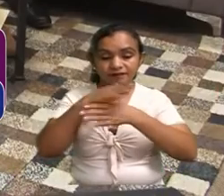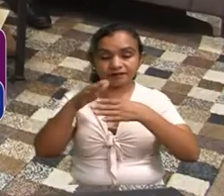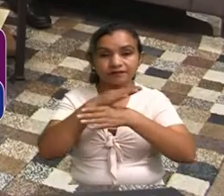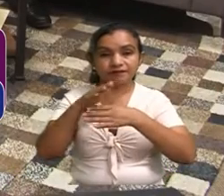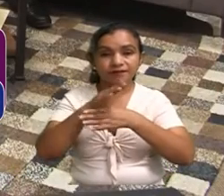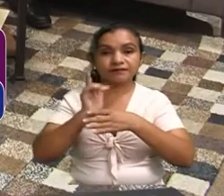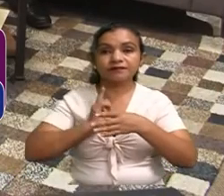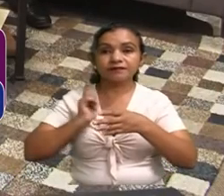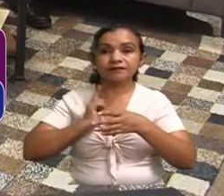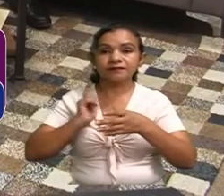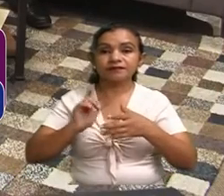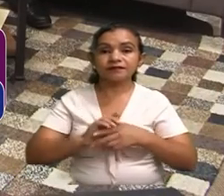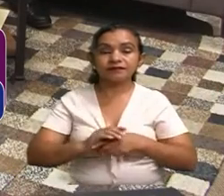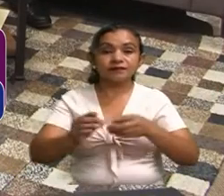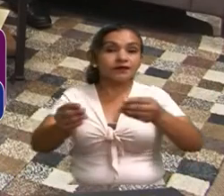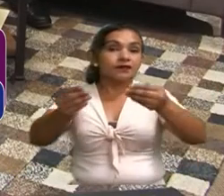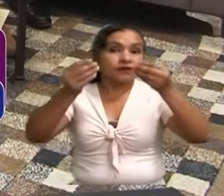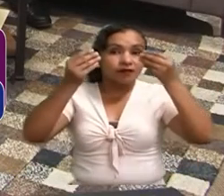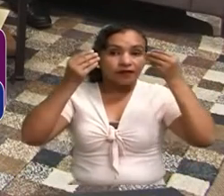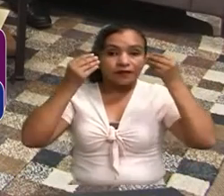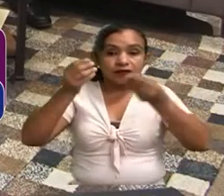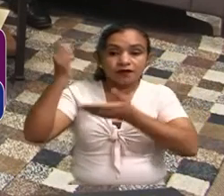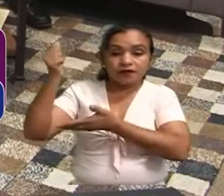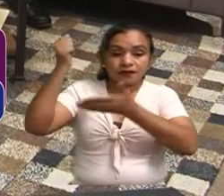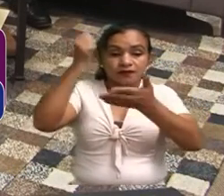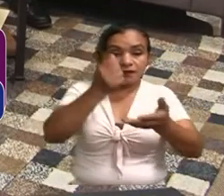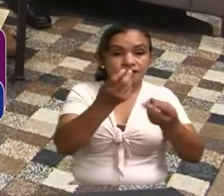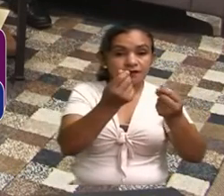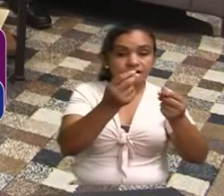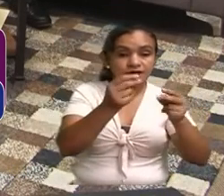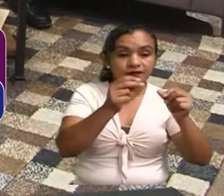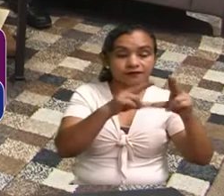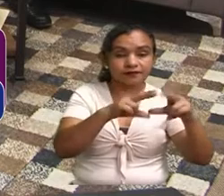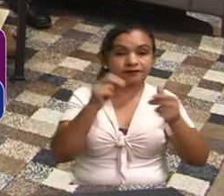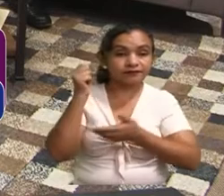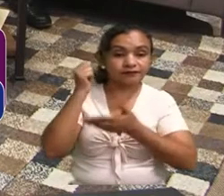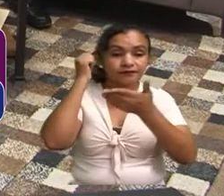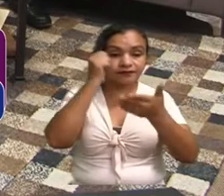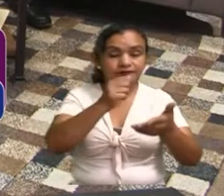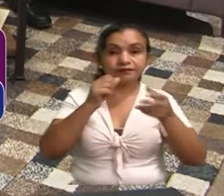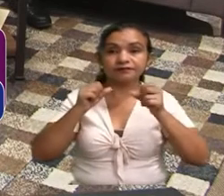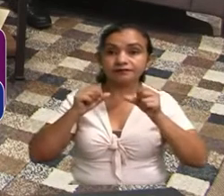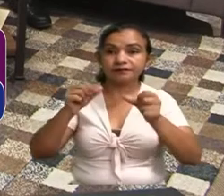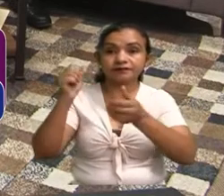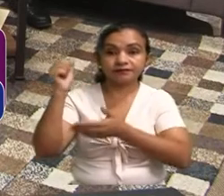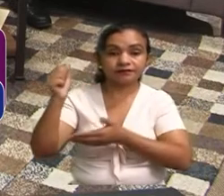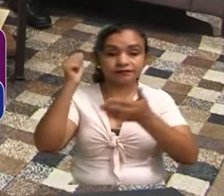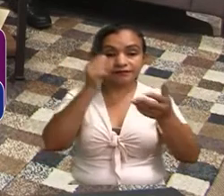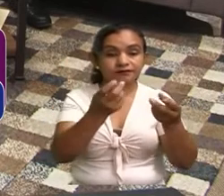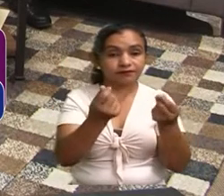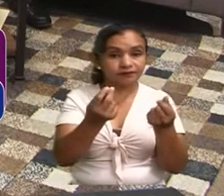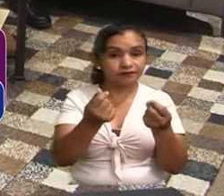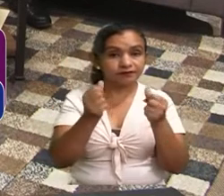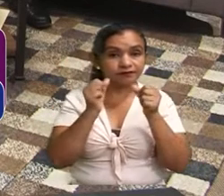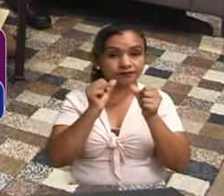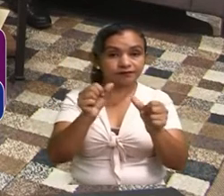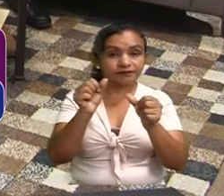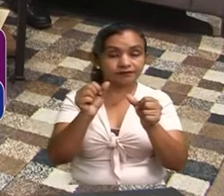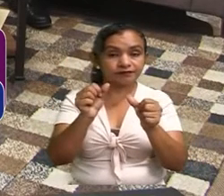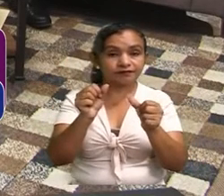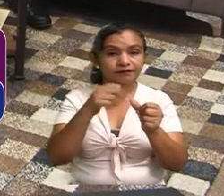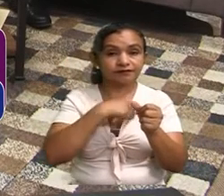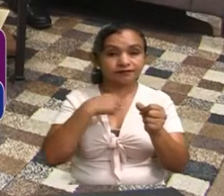que tiene también muchas inversiones en Nicaragua y que lo van a seguir haciendo. Próximamente ellos estarán haciendo una